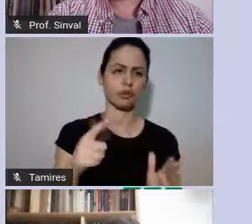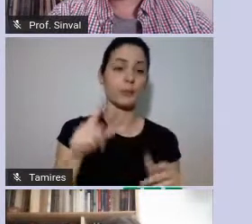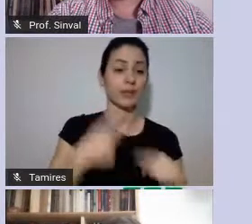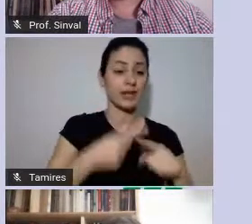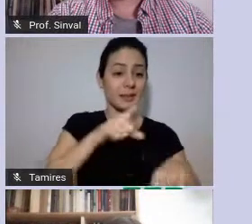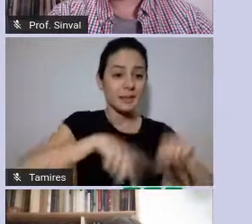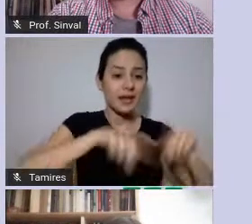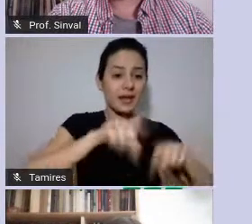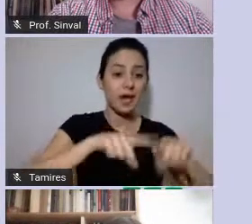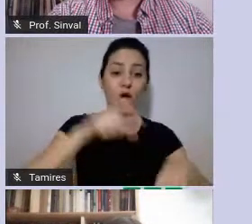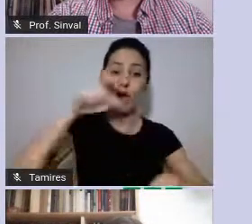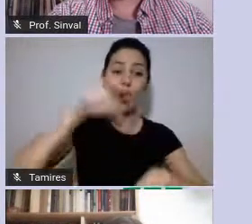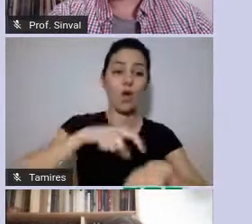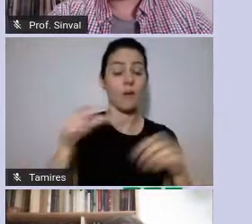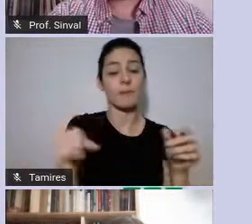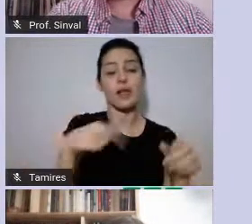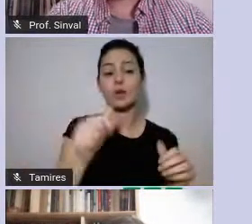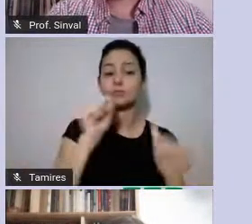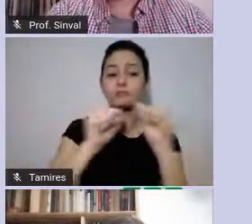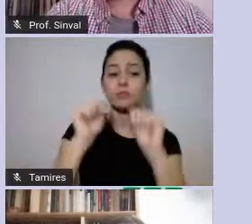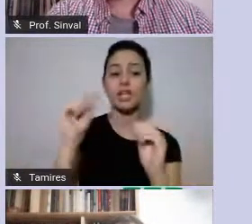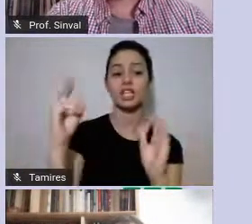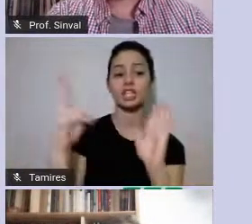para consumo indígena, pero ya